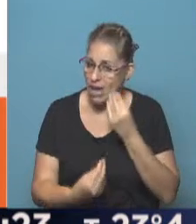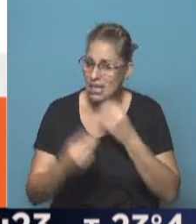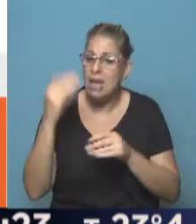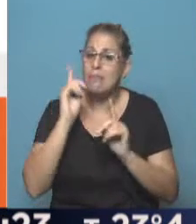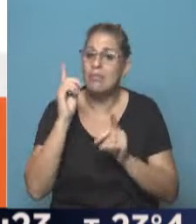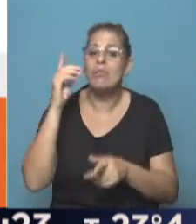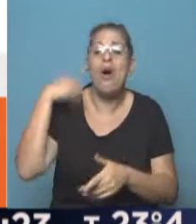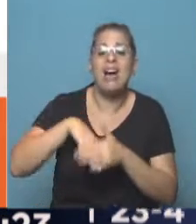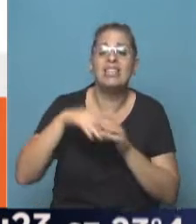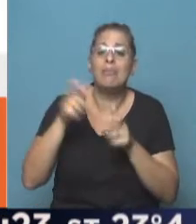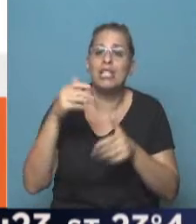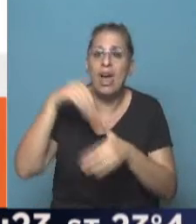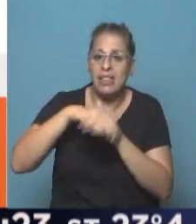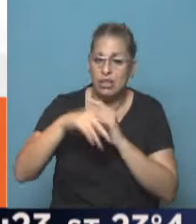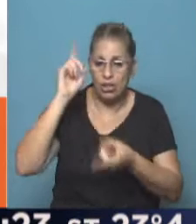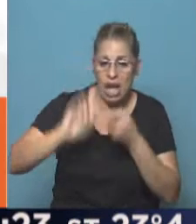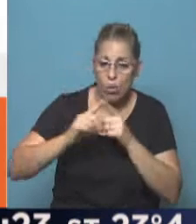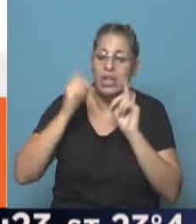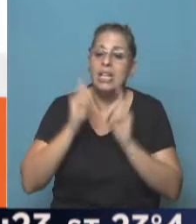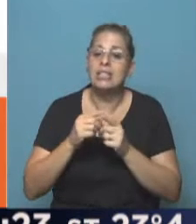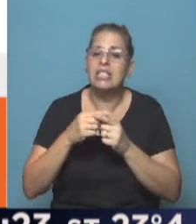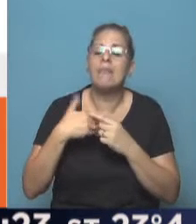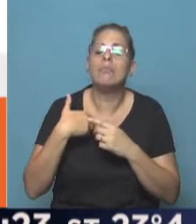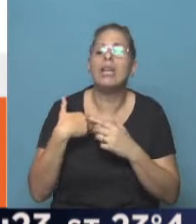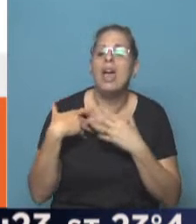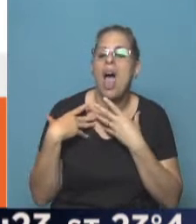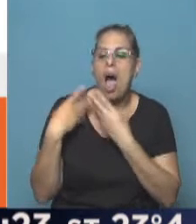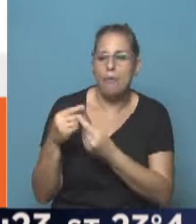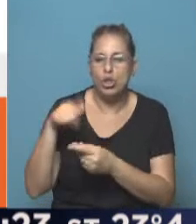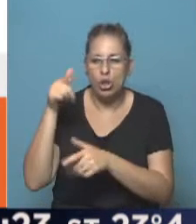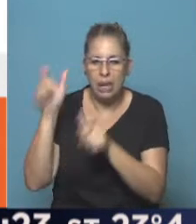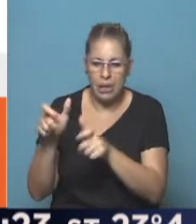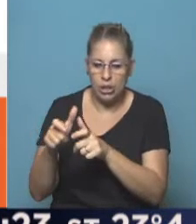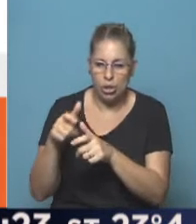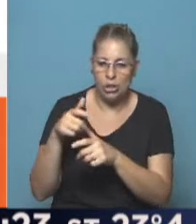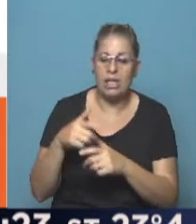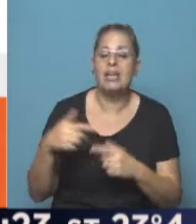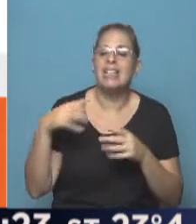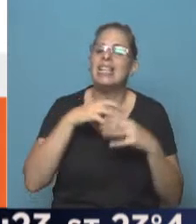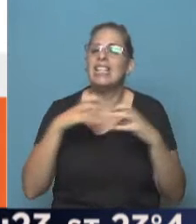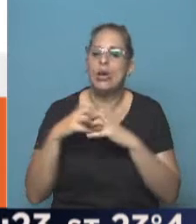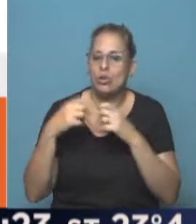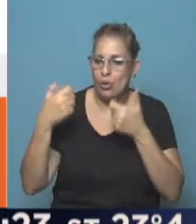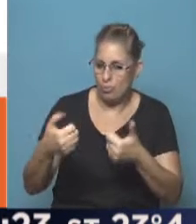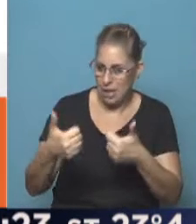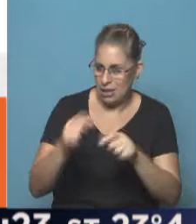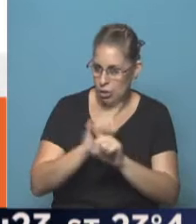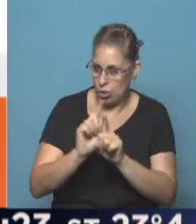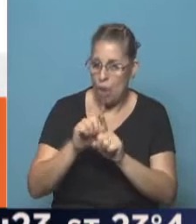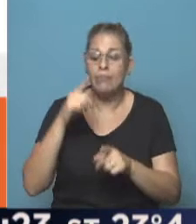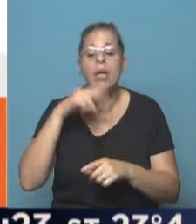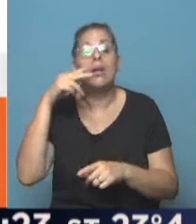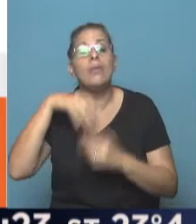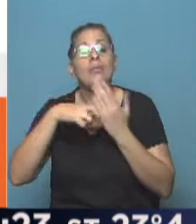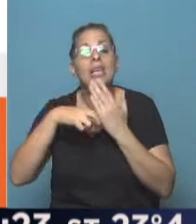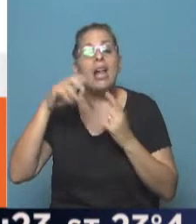en el acuerdo, también el posible tráfico de influencia y las negociaciones incompatibles. Hoy la fiscal general ante la Cámara Comercial,